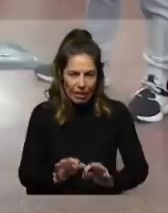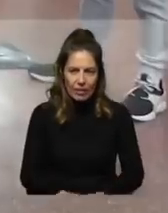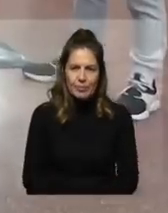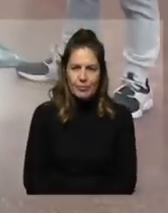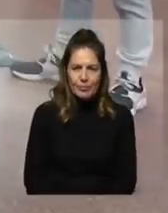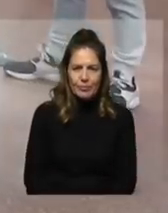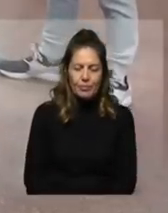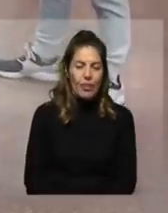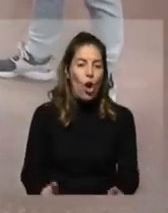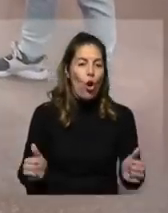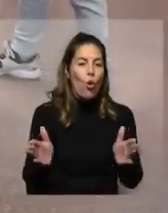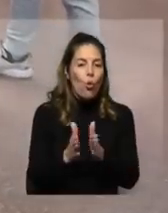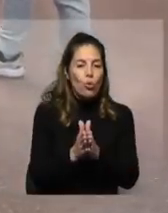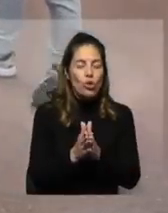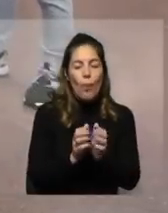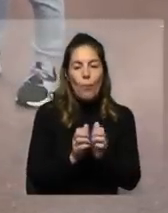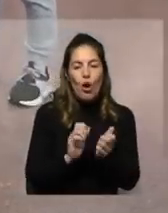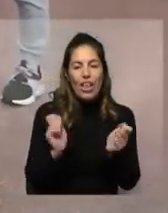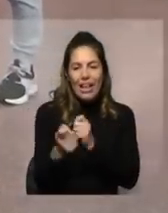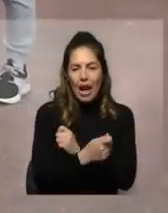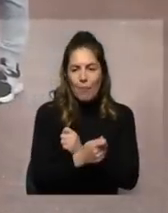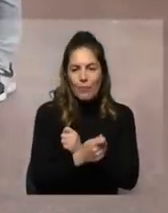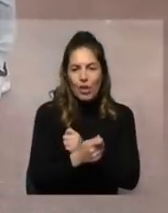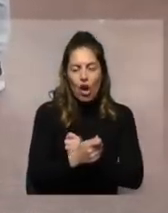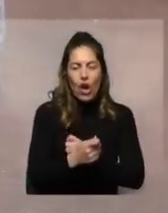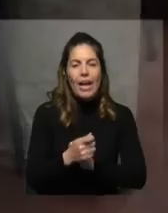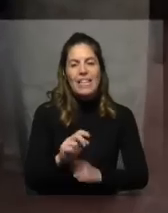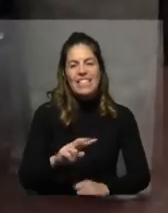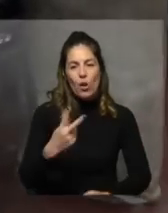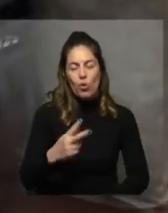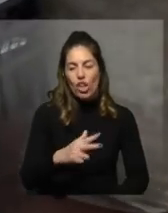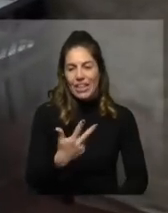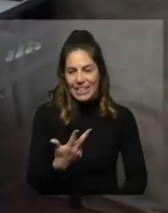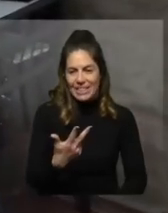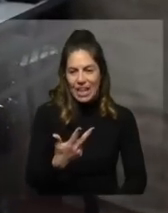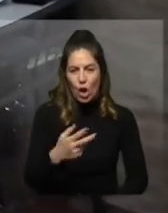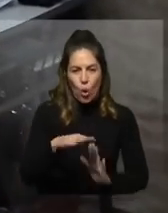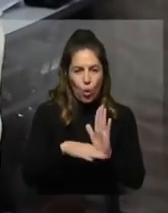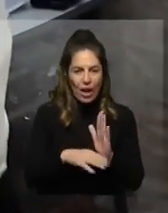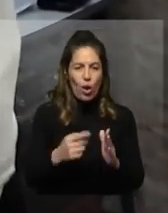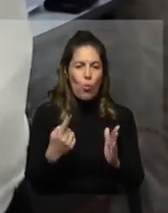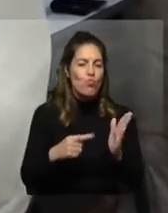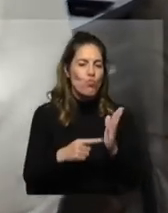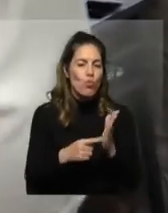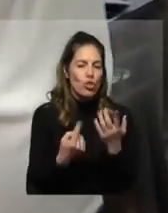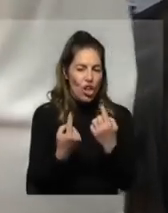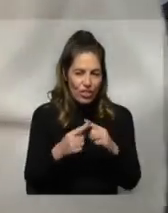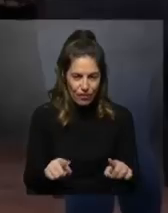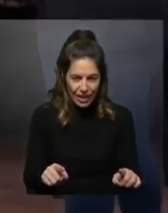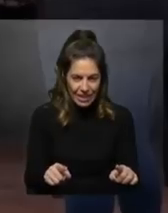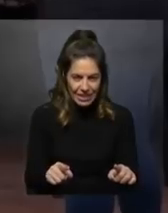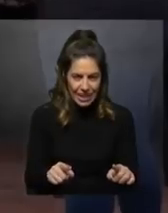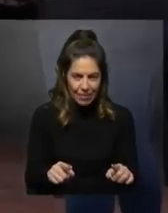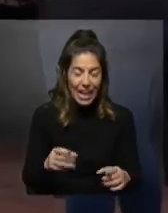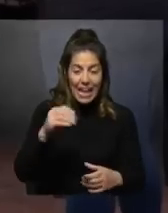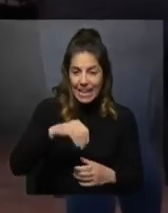Juntos por el cambio y el oficialista Unión por la patria se ubicaron en segundo y tercer lugar con apenas un punto de diferencia en la